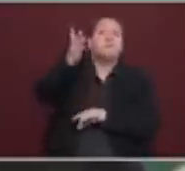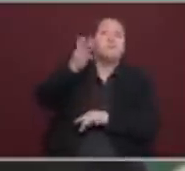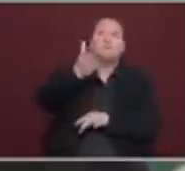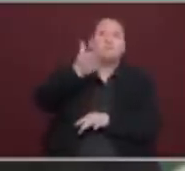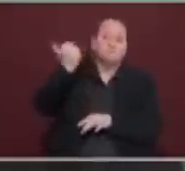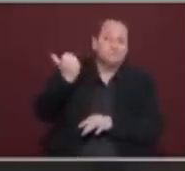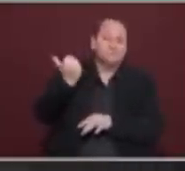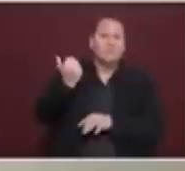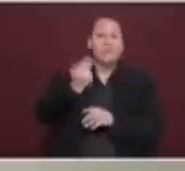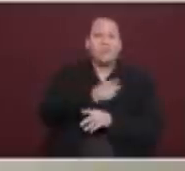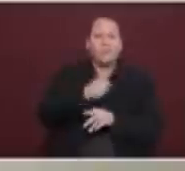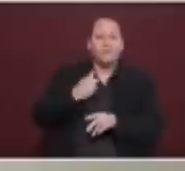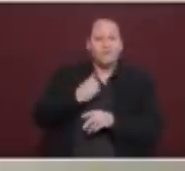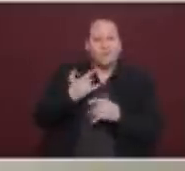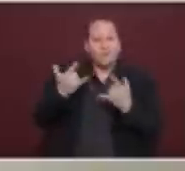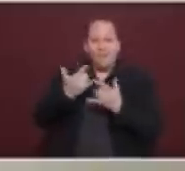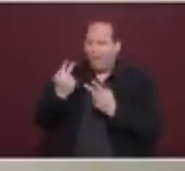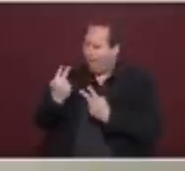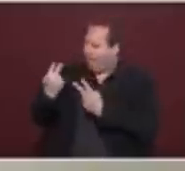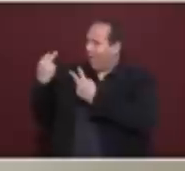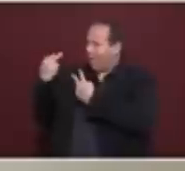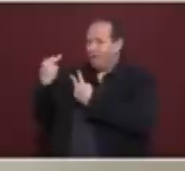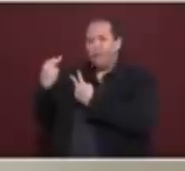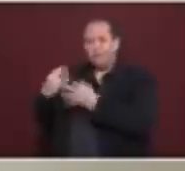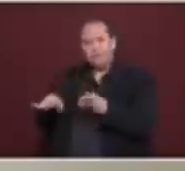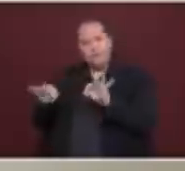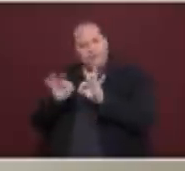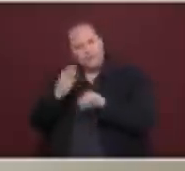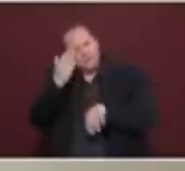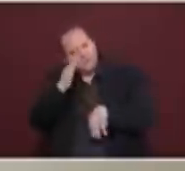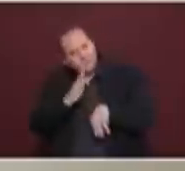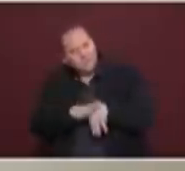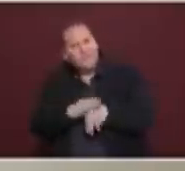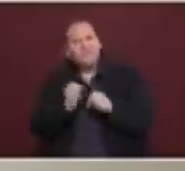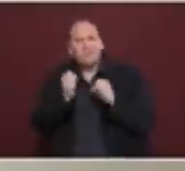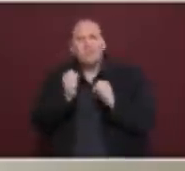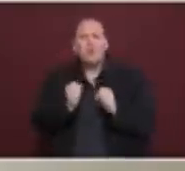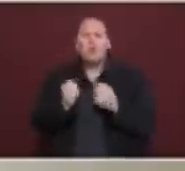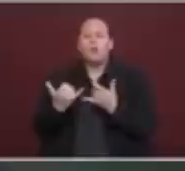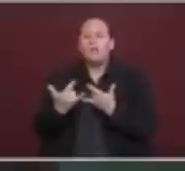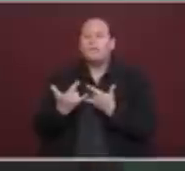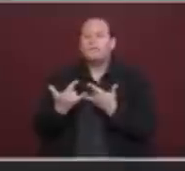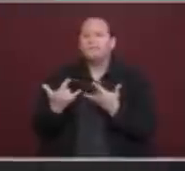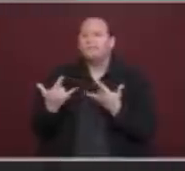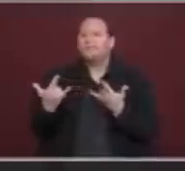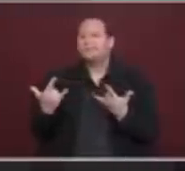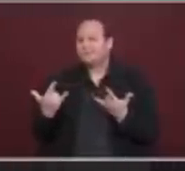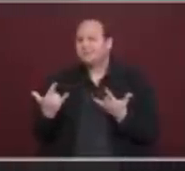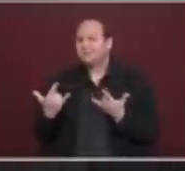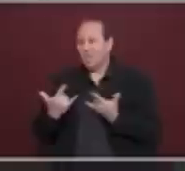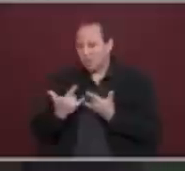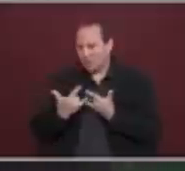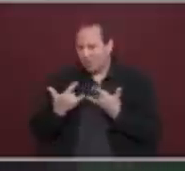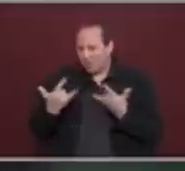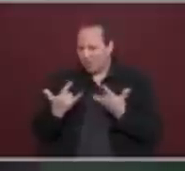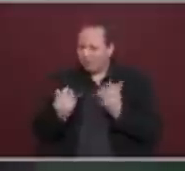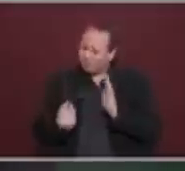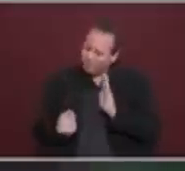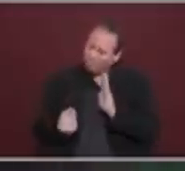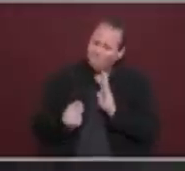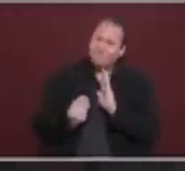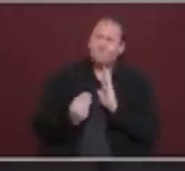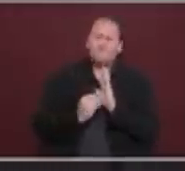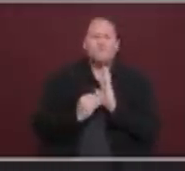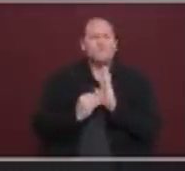se le atribuye así hicieron la frase de que la historia es